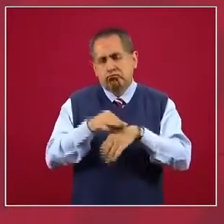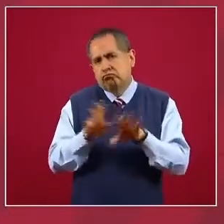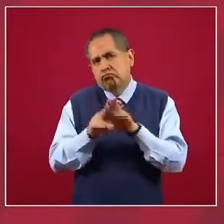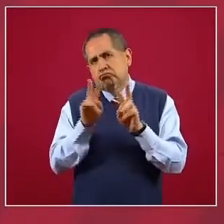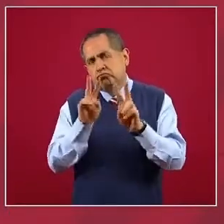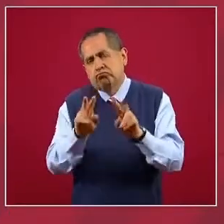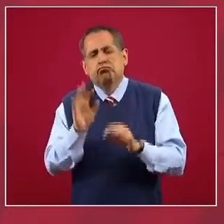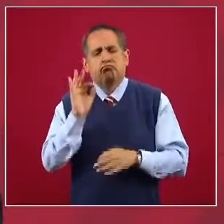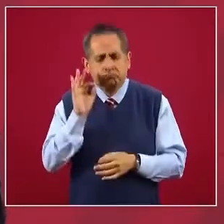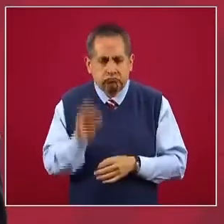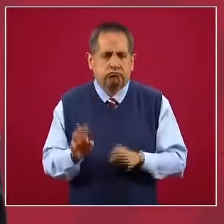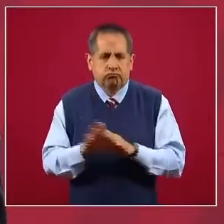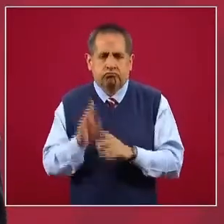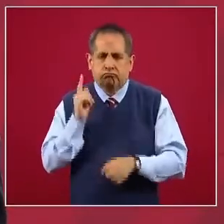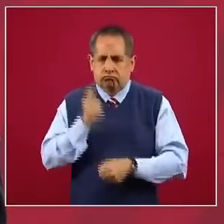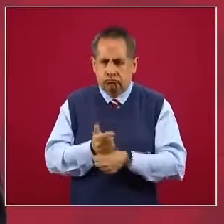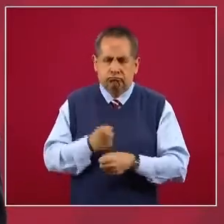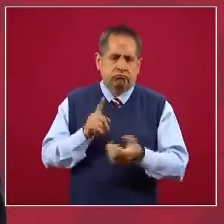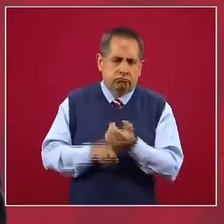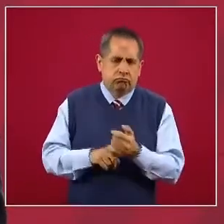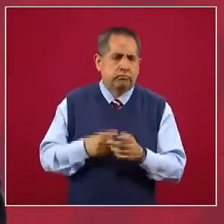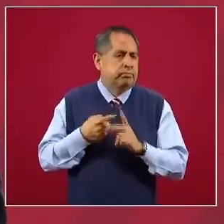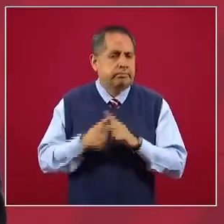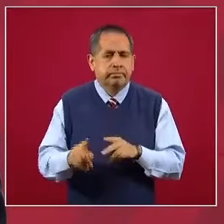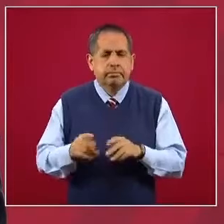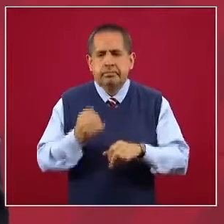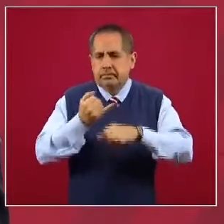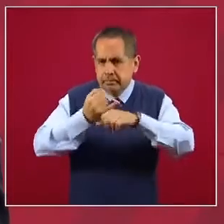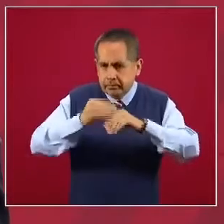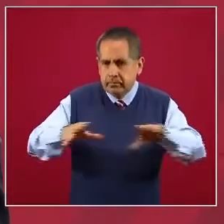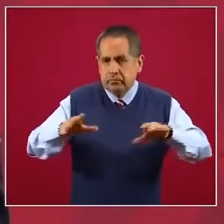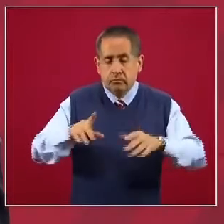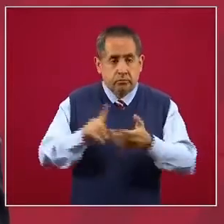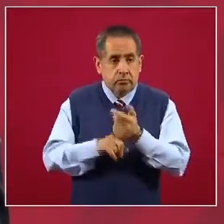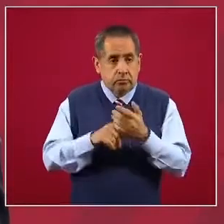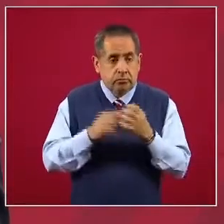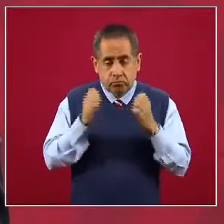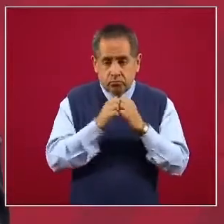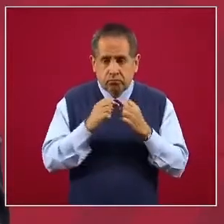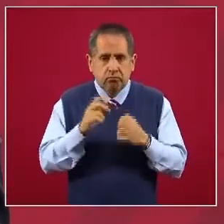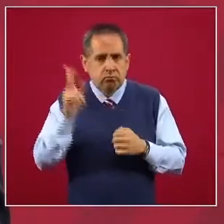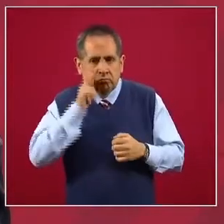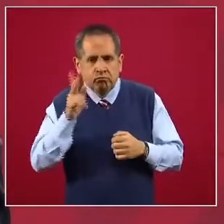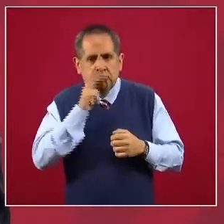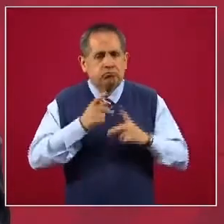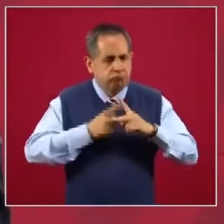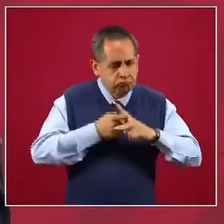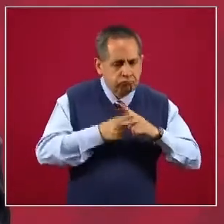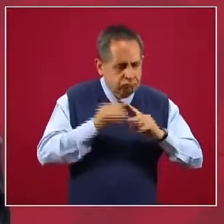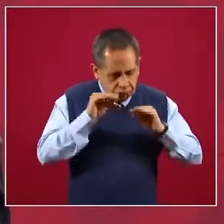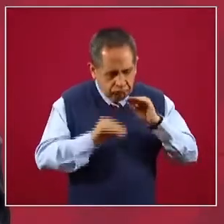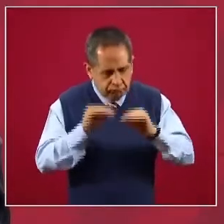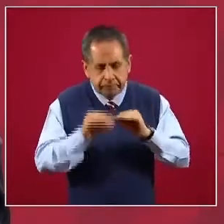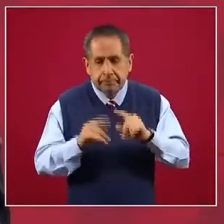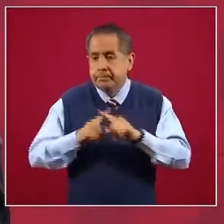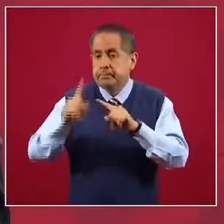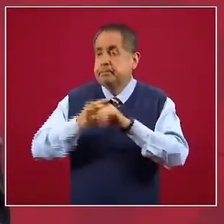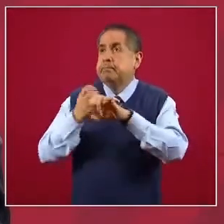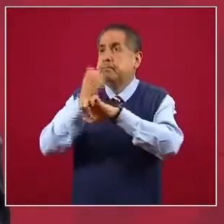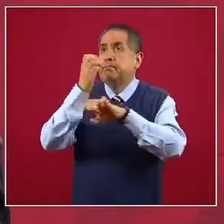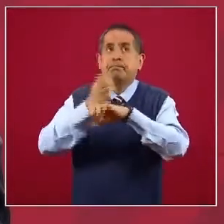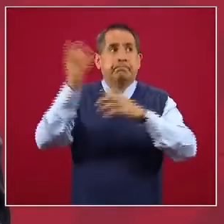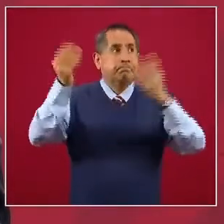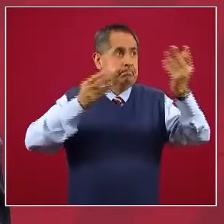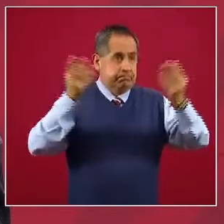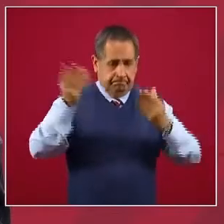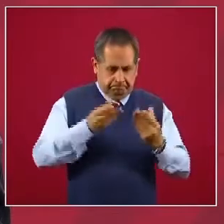epidémica tal como la estamos identificando a partir de la información técnica que generan todas las entidades